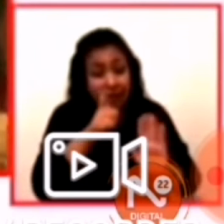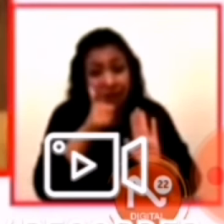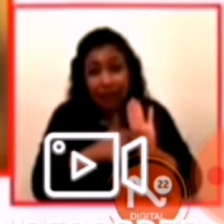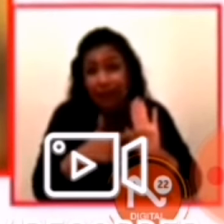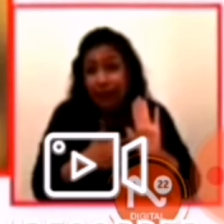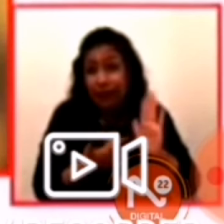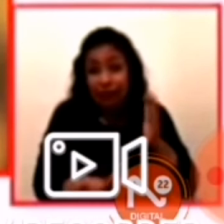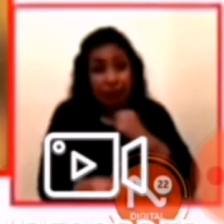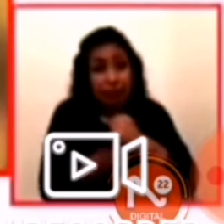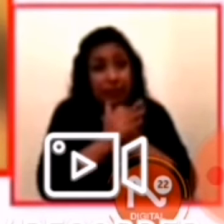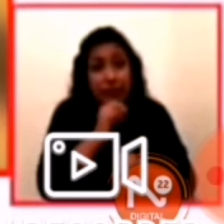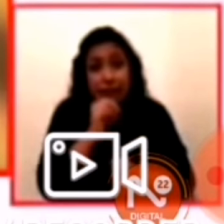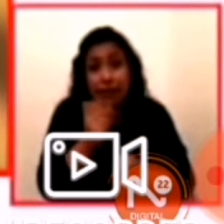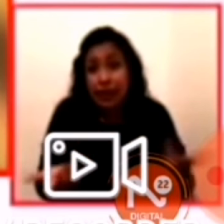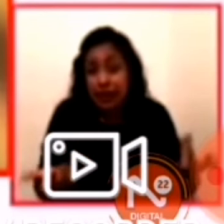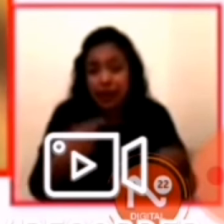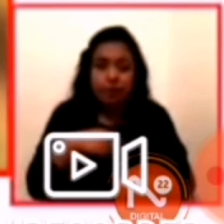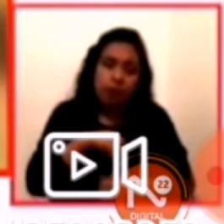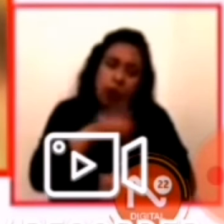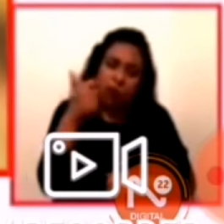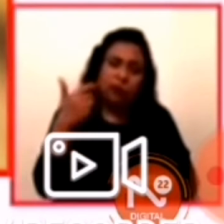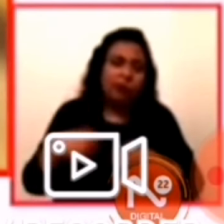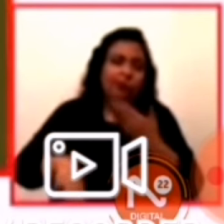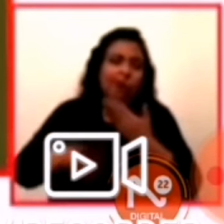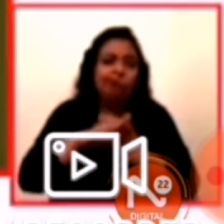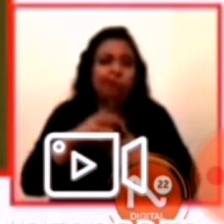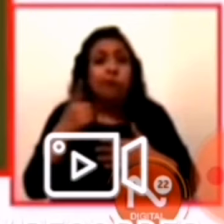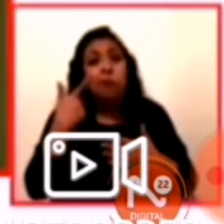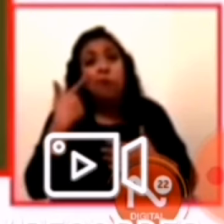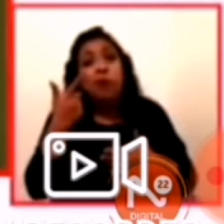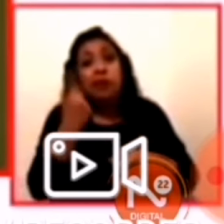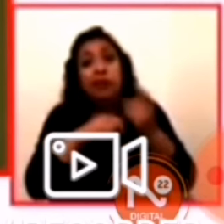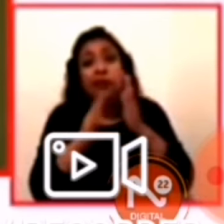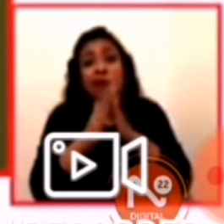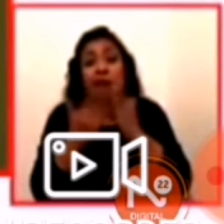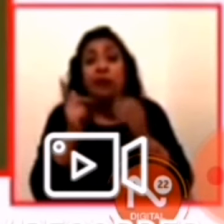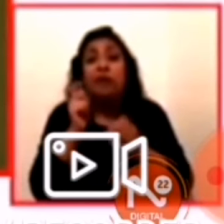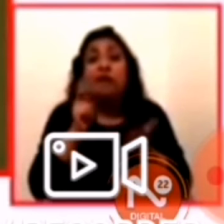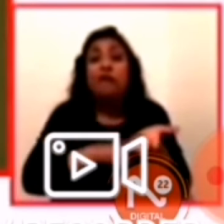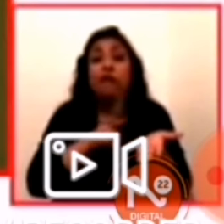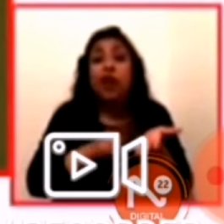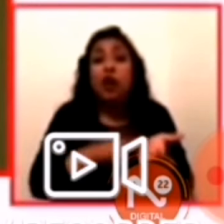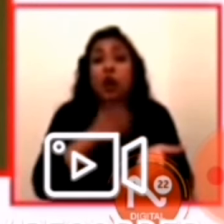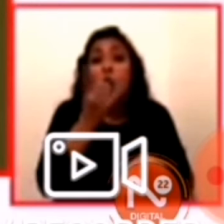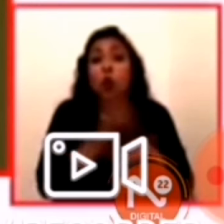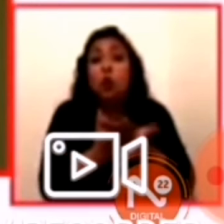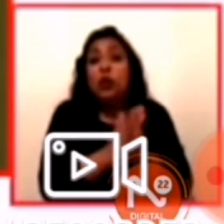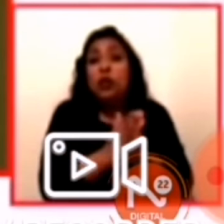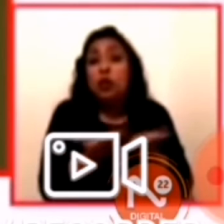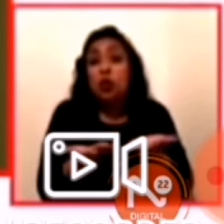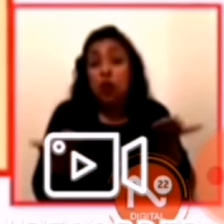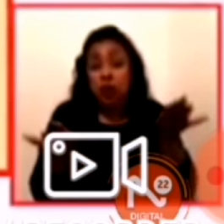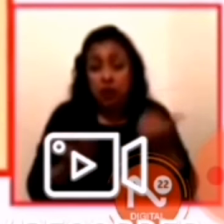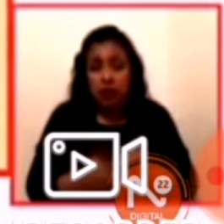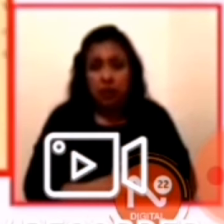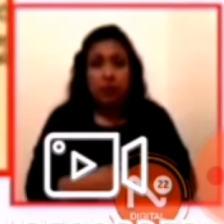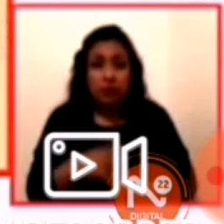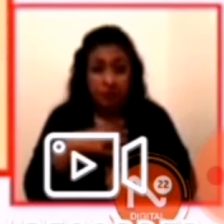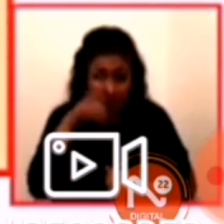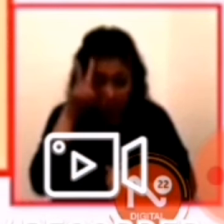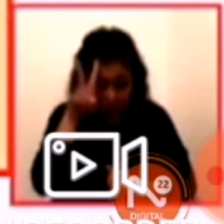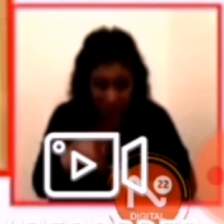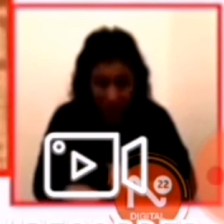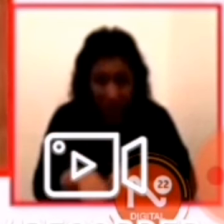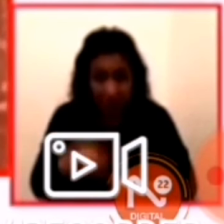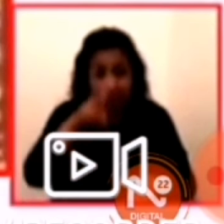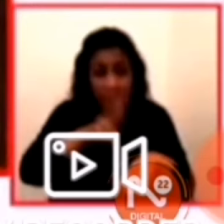inequitativo. Otro factor que afecta a la permanencia de las librerías es el precio único del libro. Realmente el